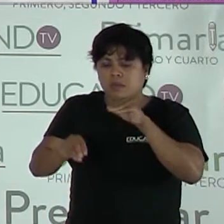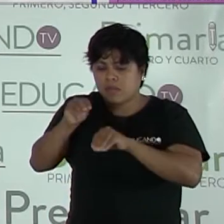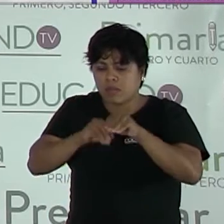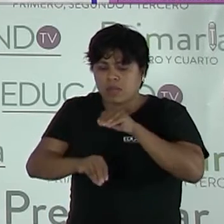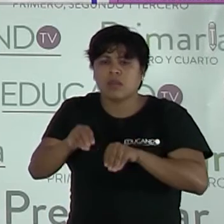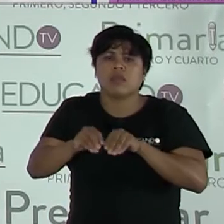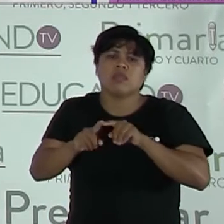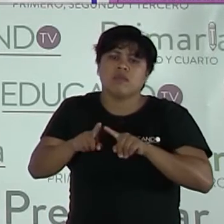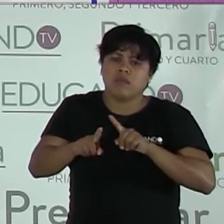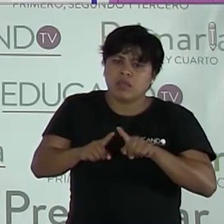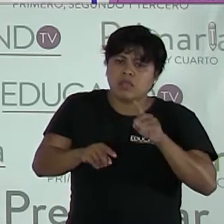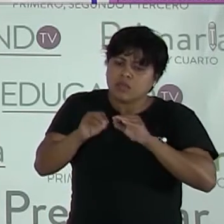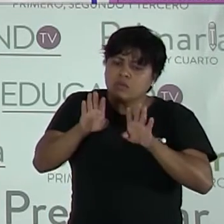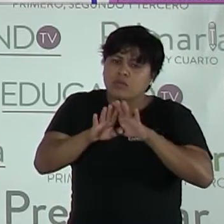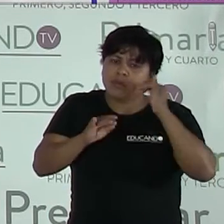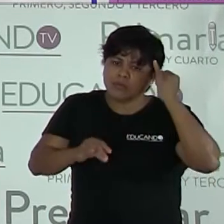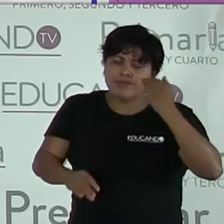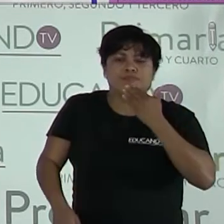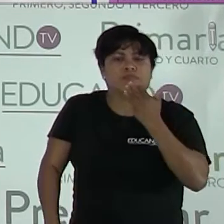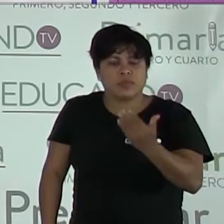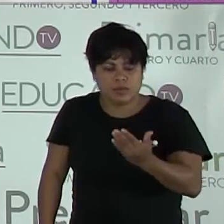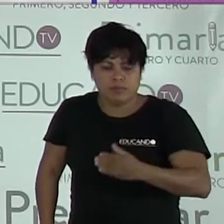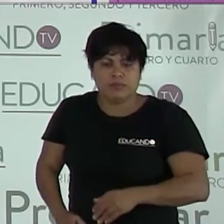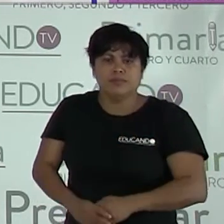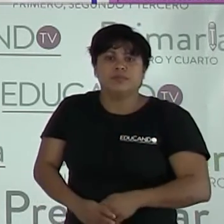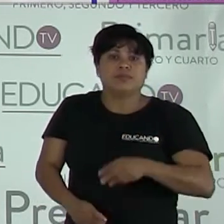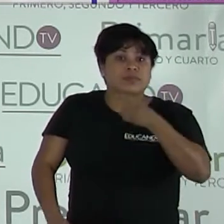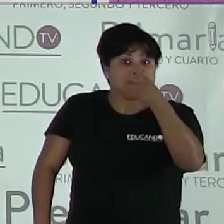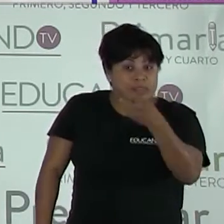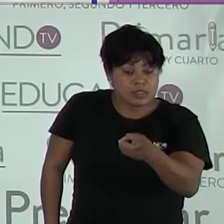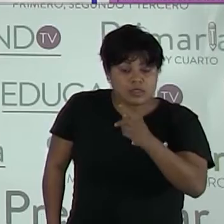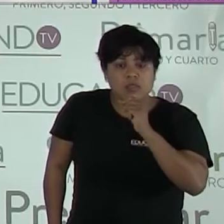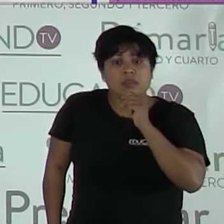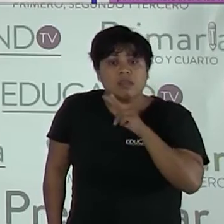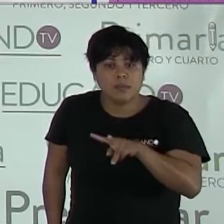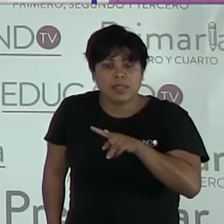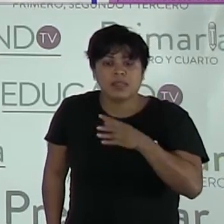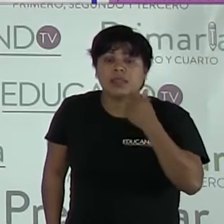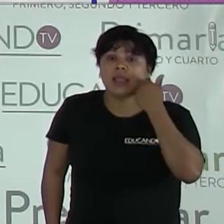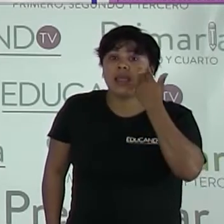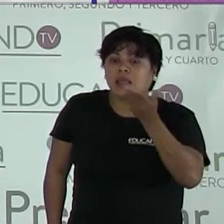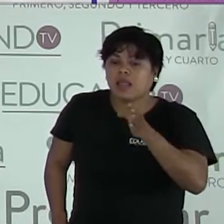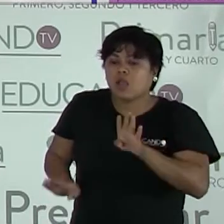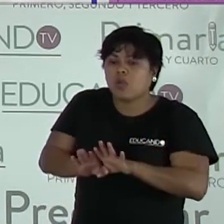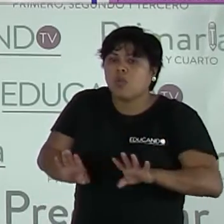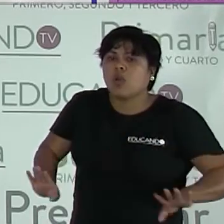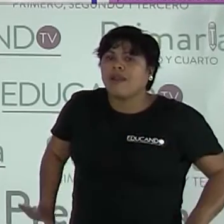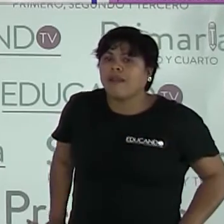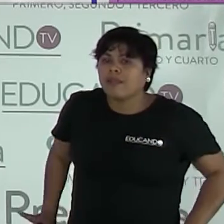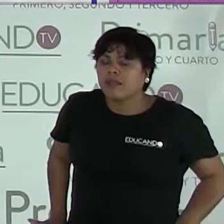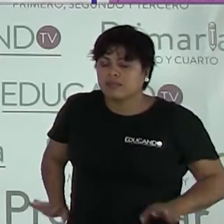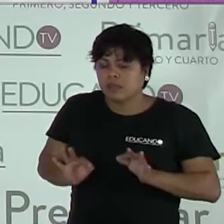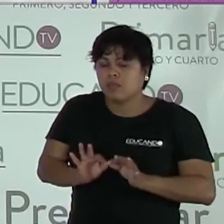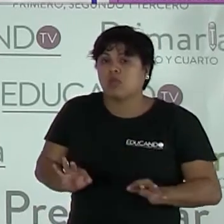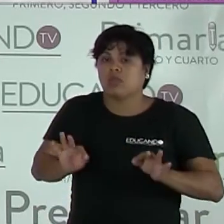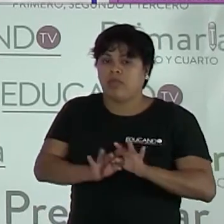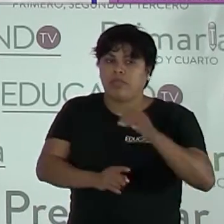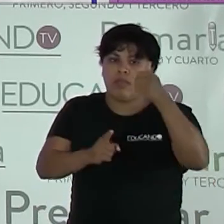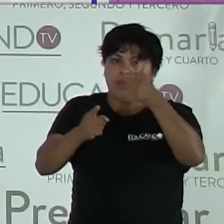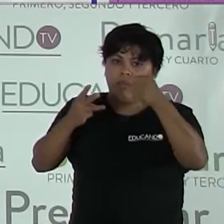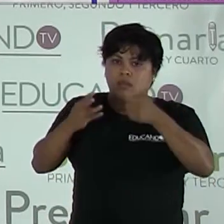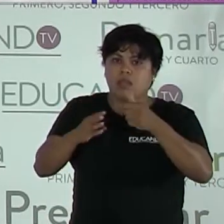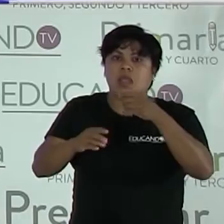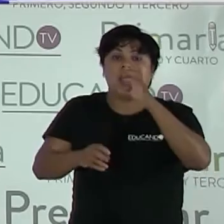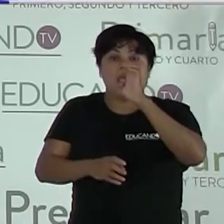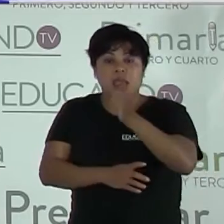diseñar y a editar dicha entrevista. Muy bien, esta también tiene características importantes. Es